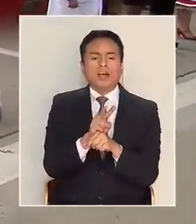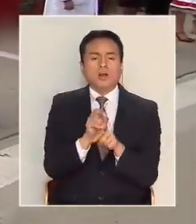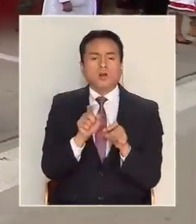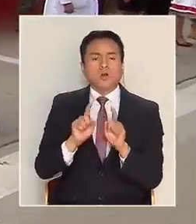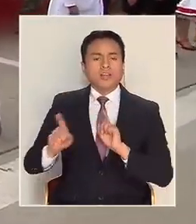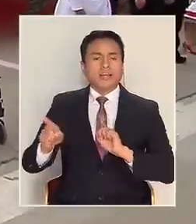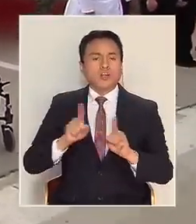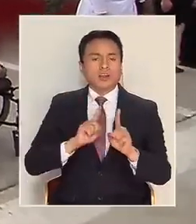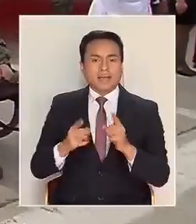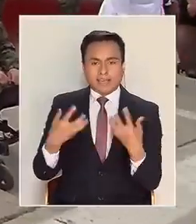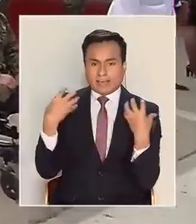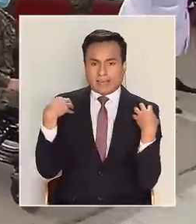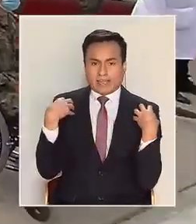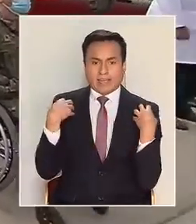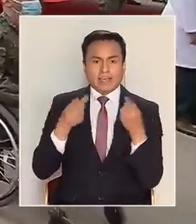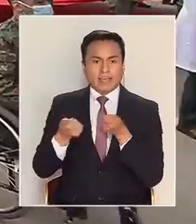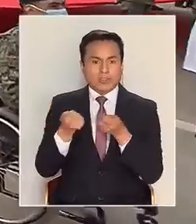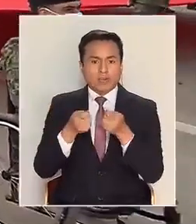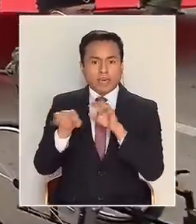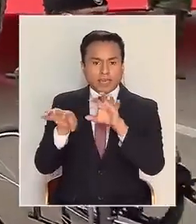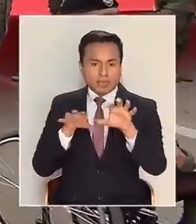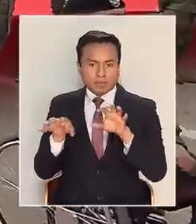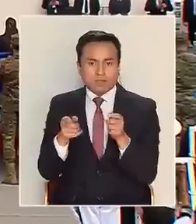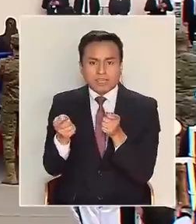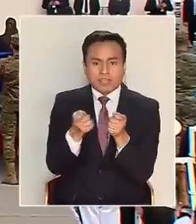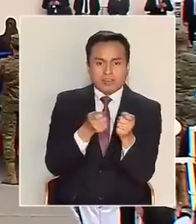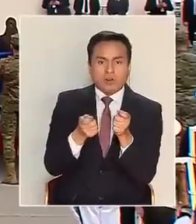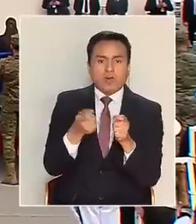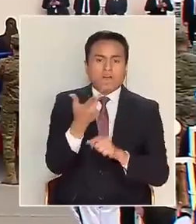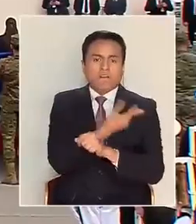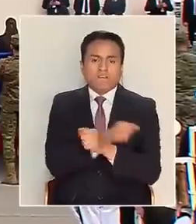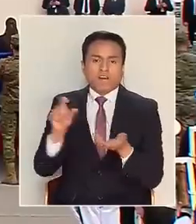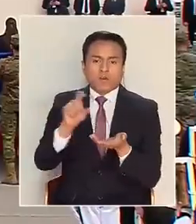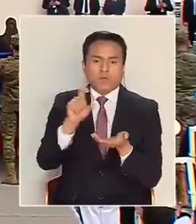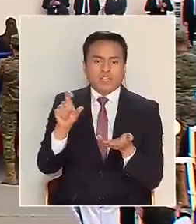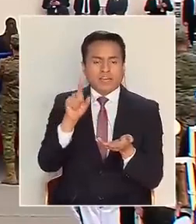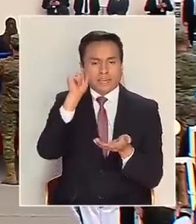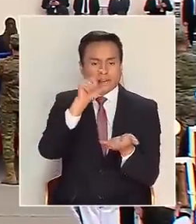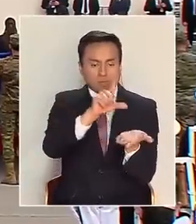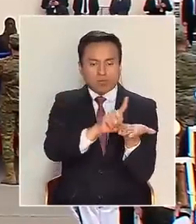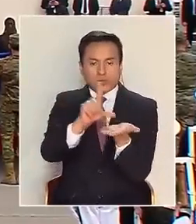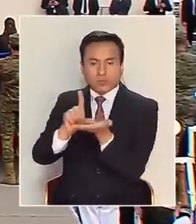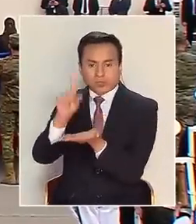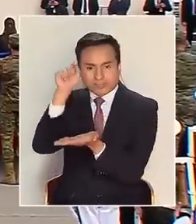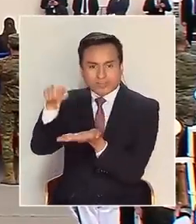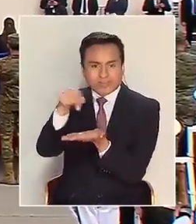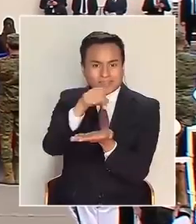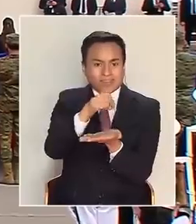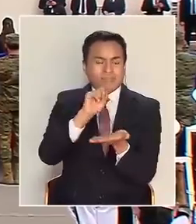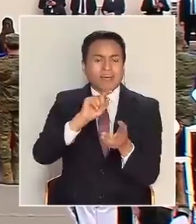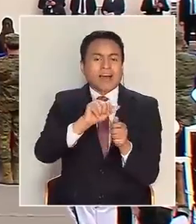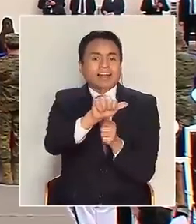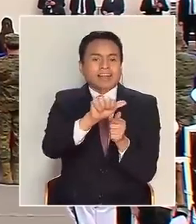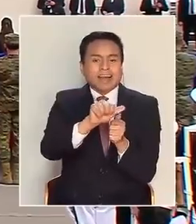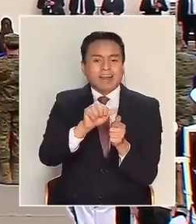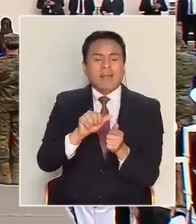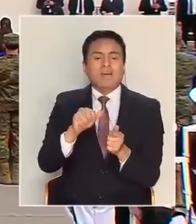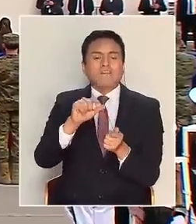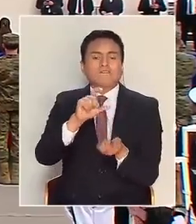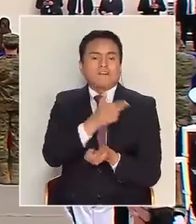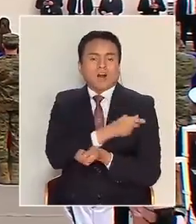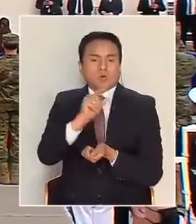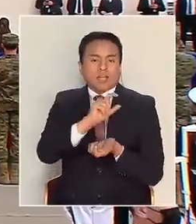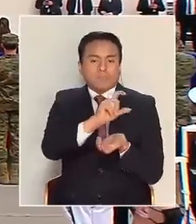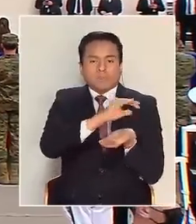coordinadora, encargada de gestión de equipos, gestión de vacunas y crear puntos estratégicos para acercar las vacunas a la